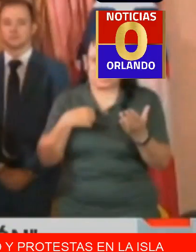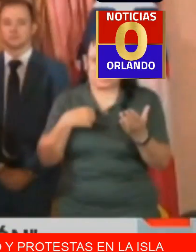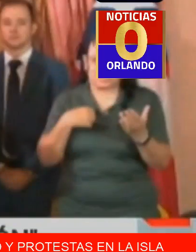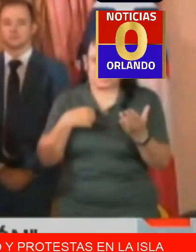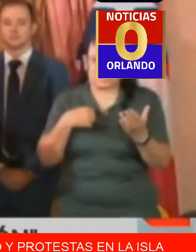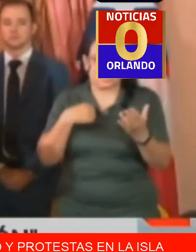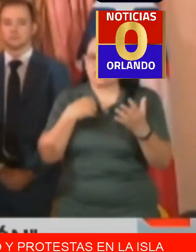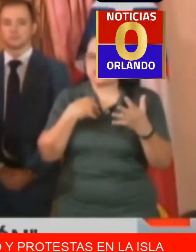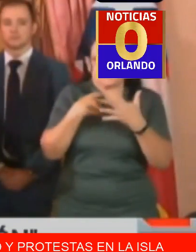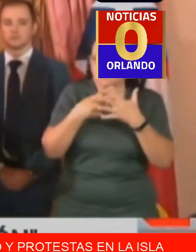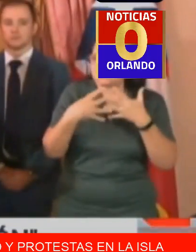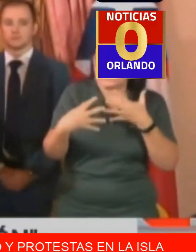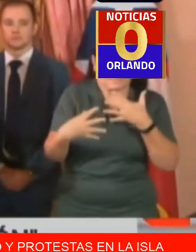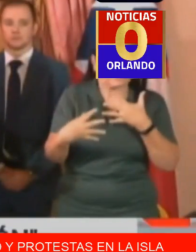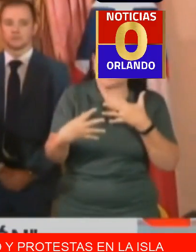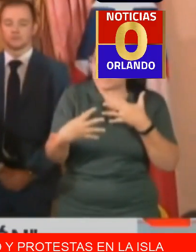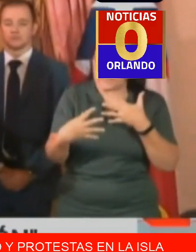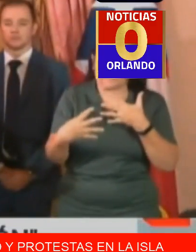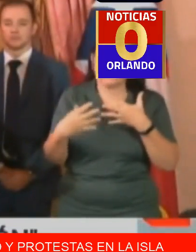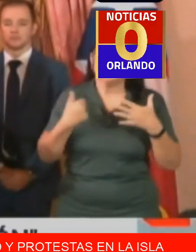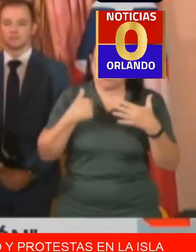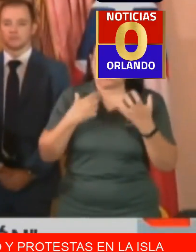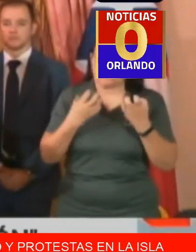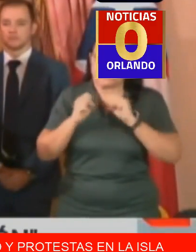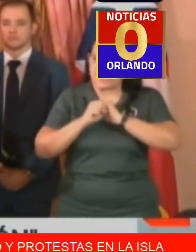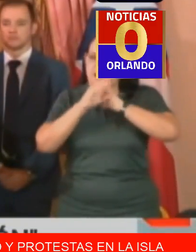de falta de transparencia, entre otras.